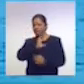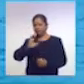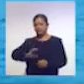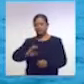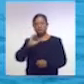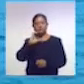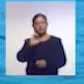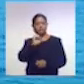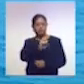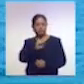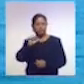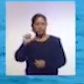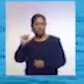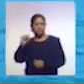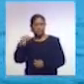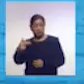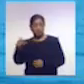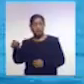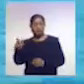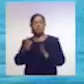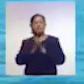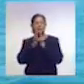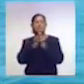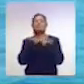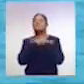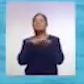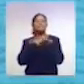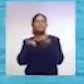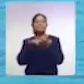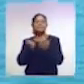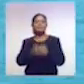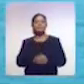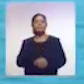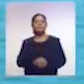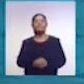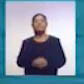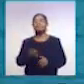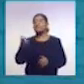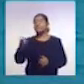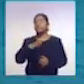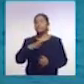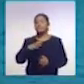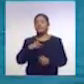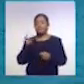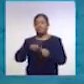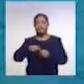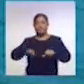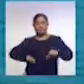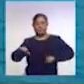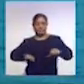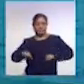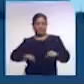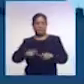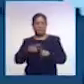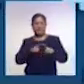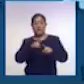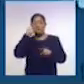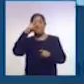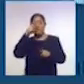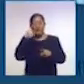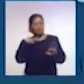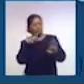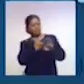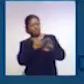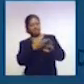Xi'an, participaron en estos ejercicios. En ellos se incluyeron varias actividades para combatir el terrorismo